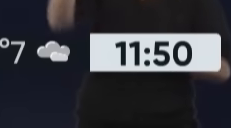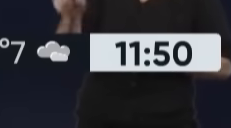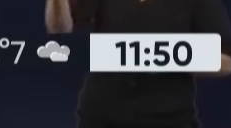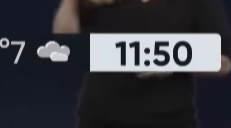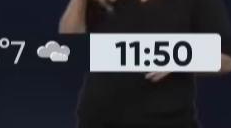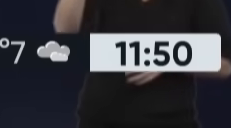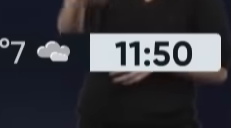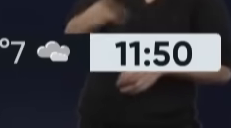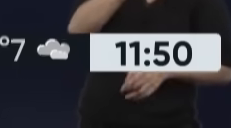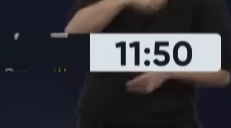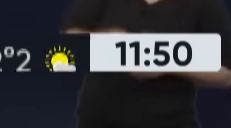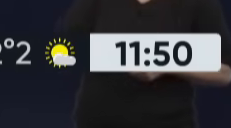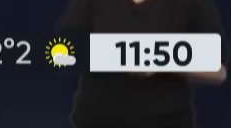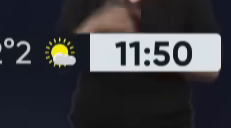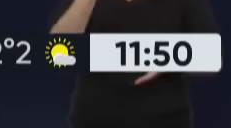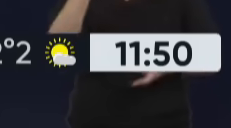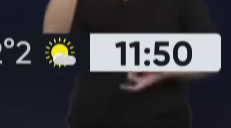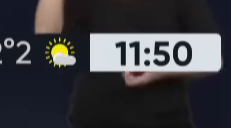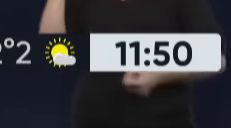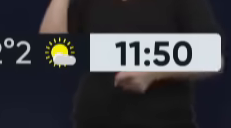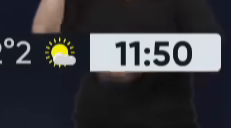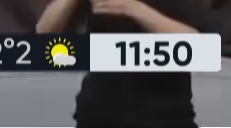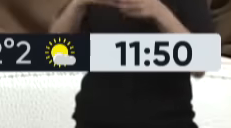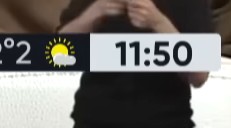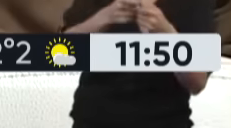creo que no se lo hackearon el teléfono.